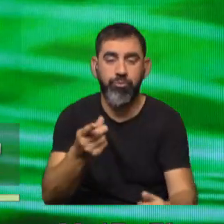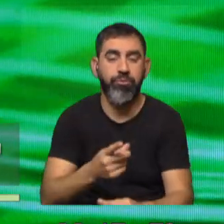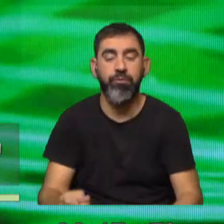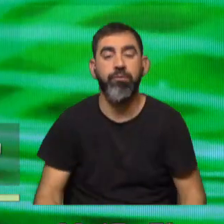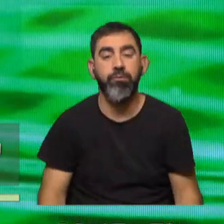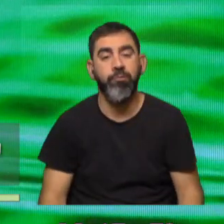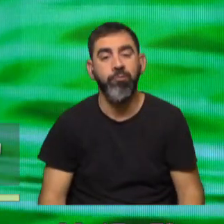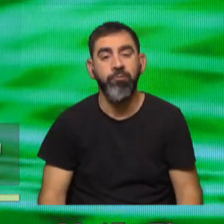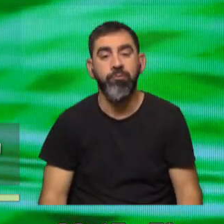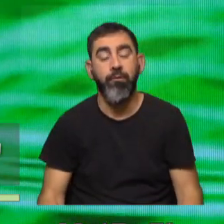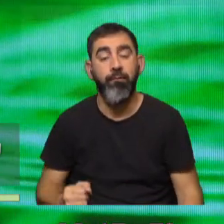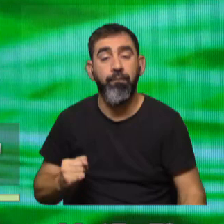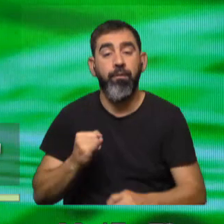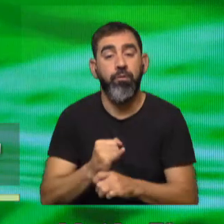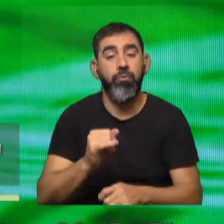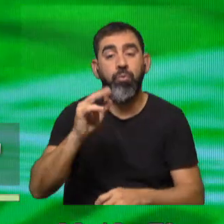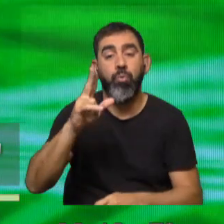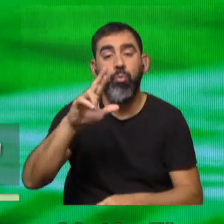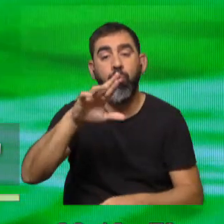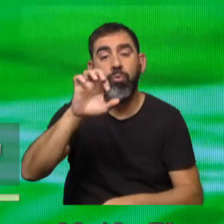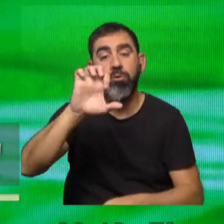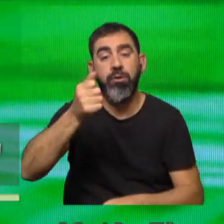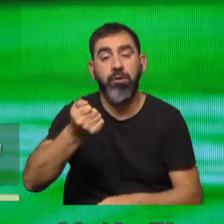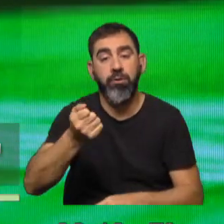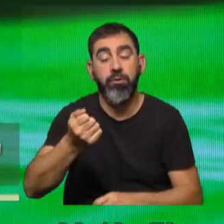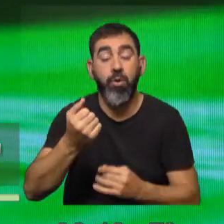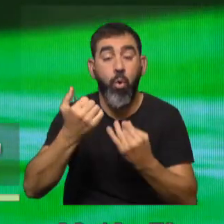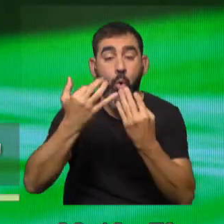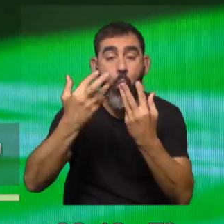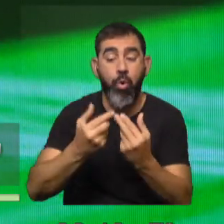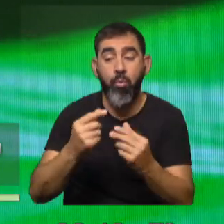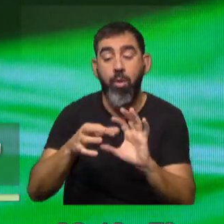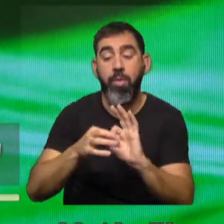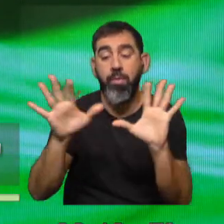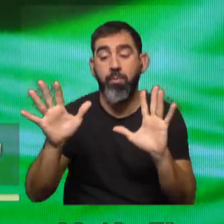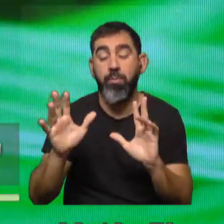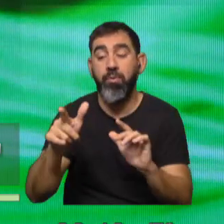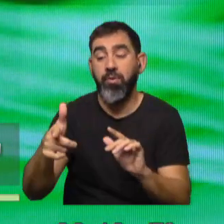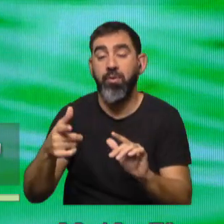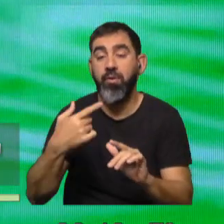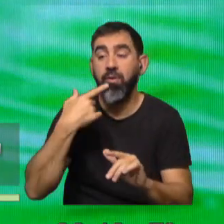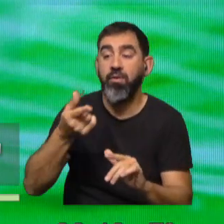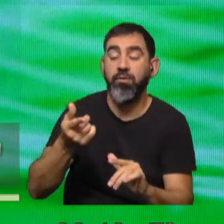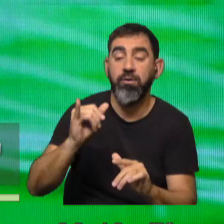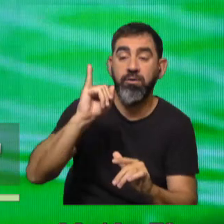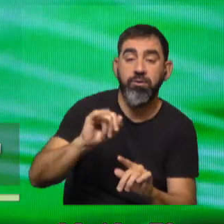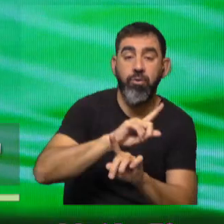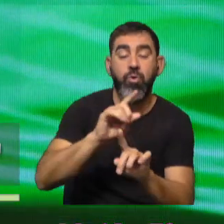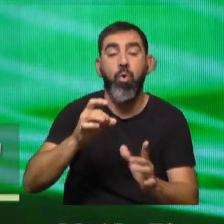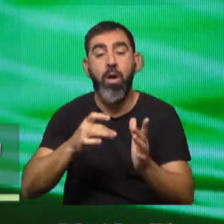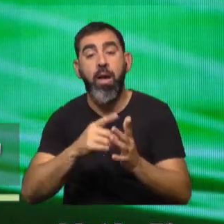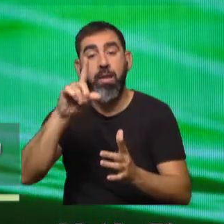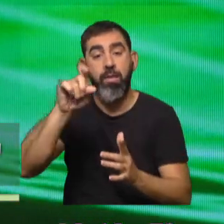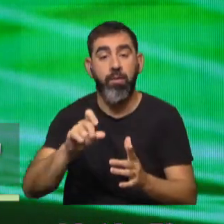y falló la urcea que se supone que es el organismo independiente que te dice qué pasa con la calidad del agua